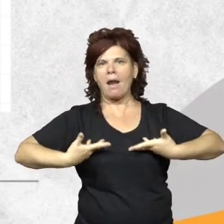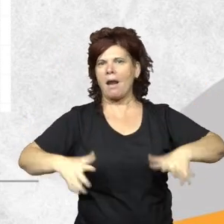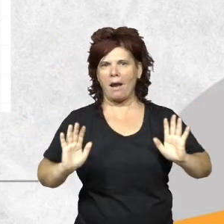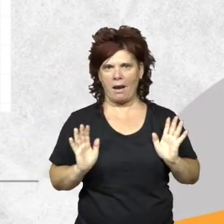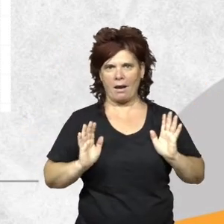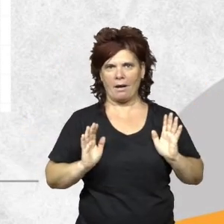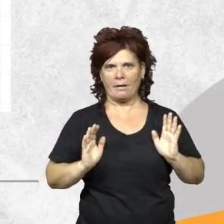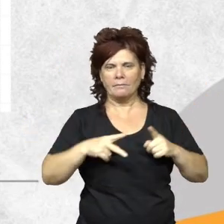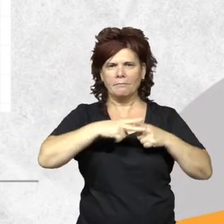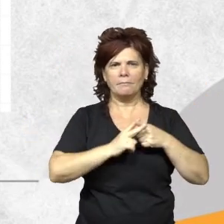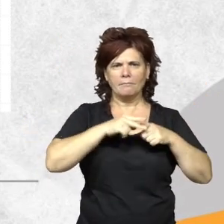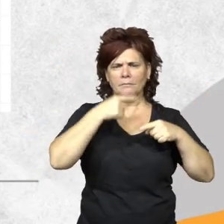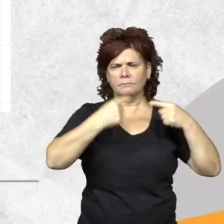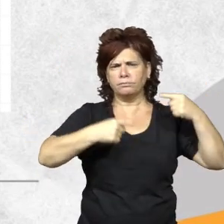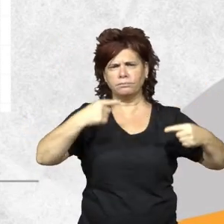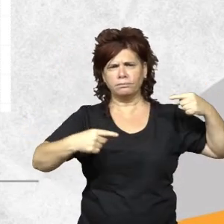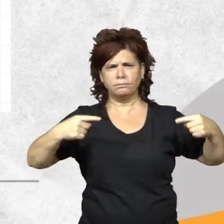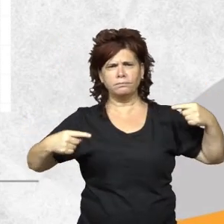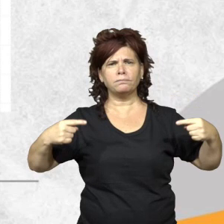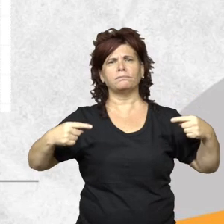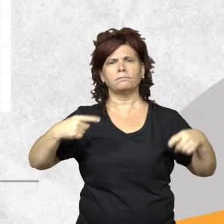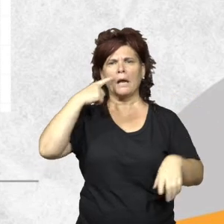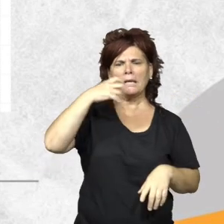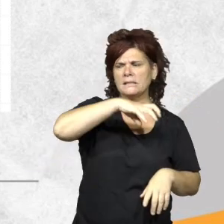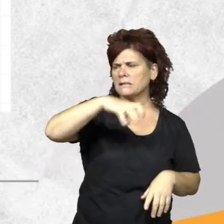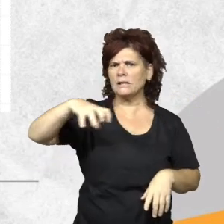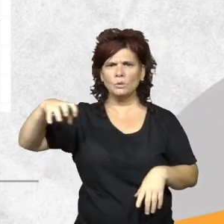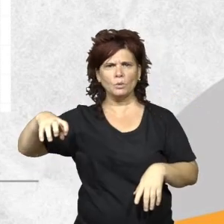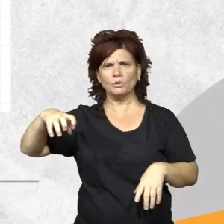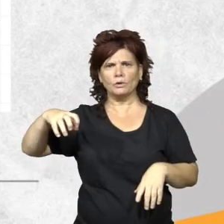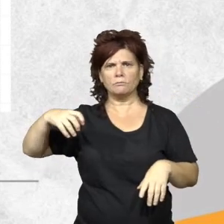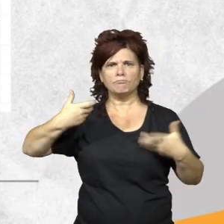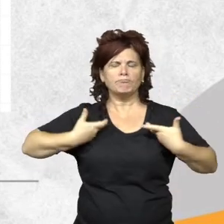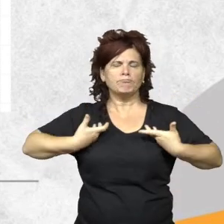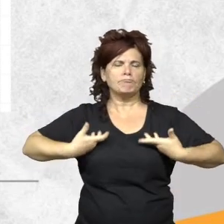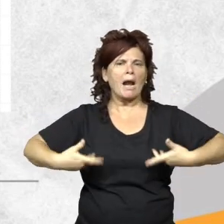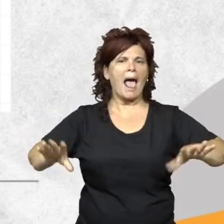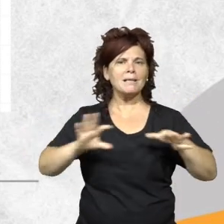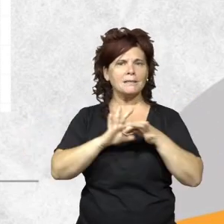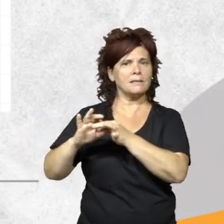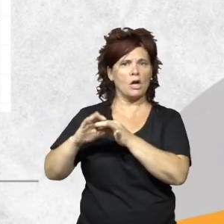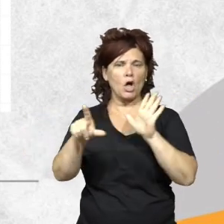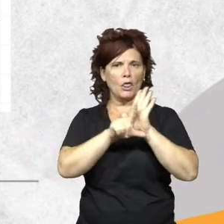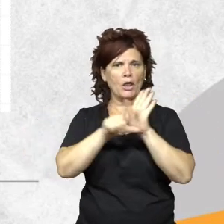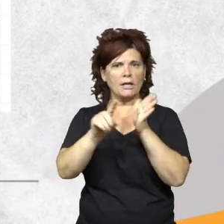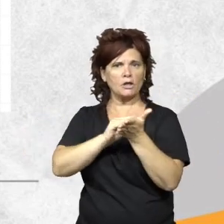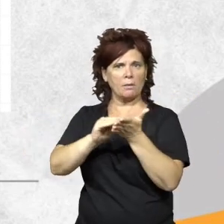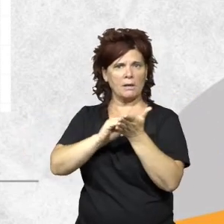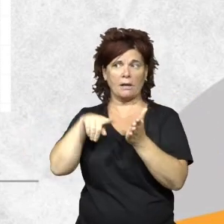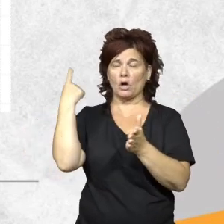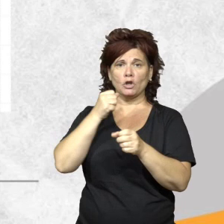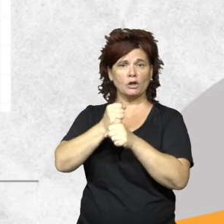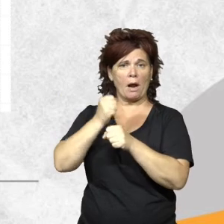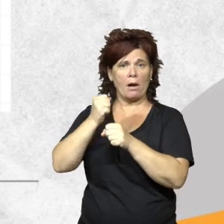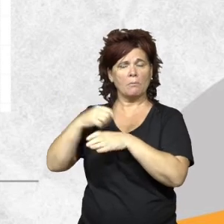distintos instrumentos, de los distintos institutos clásicos, en este caso del derecho administrativo, que es el que estamos trabajando nosotros ahora, y